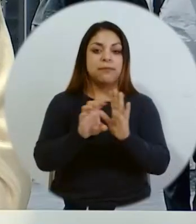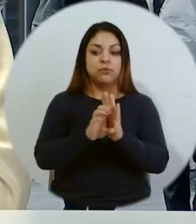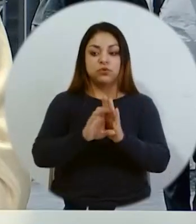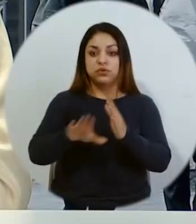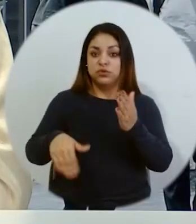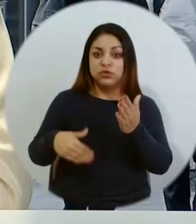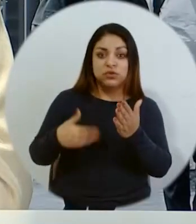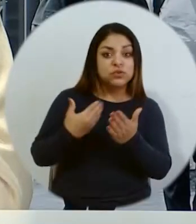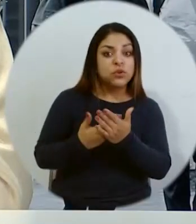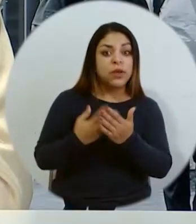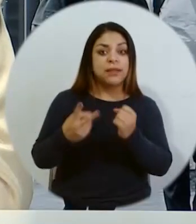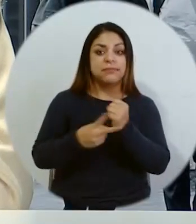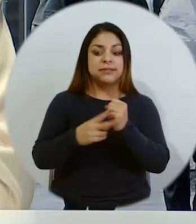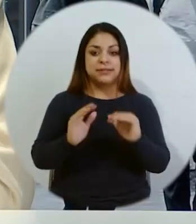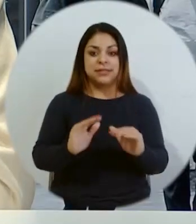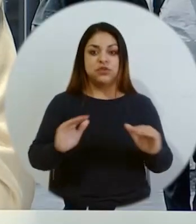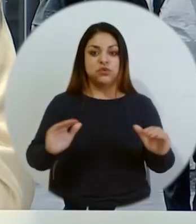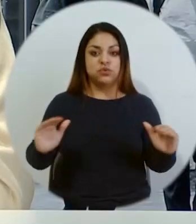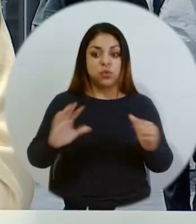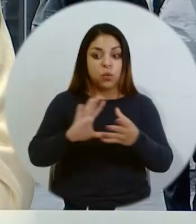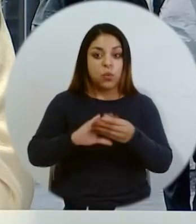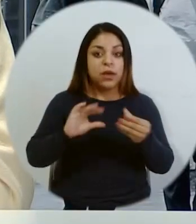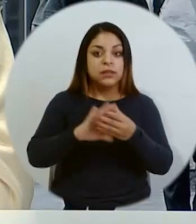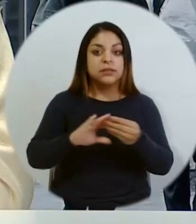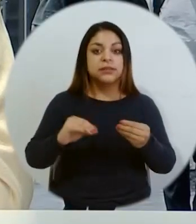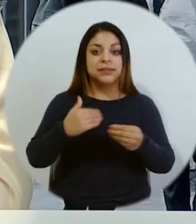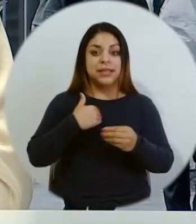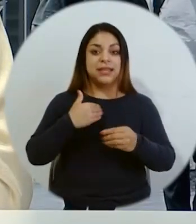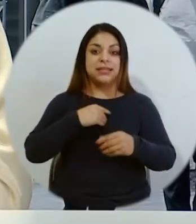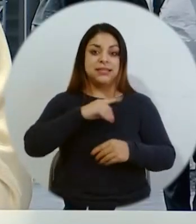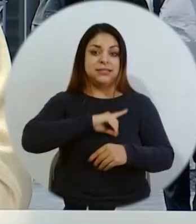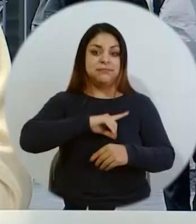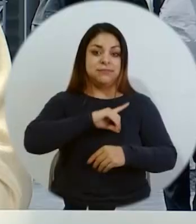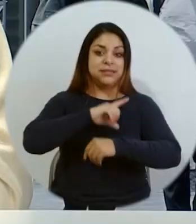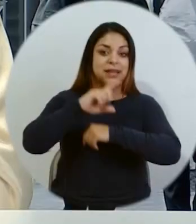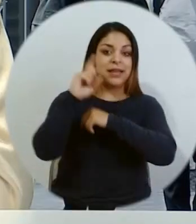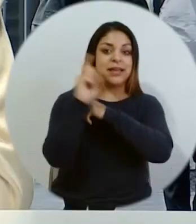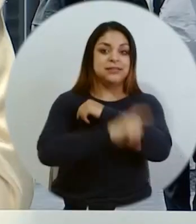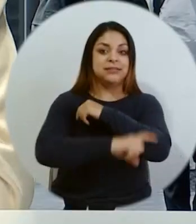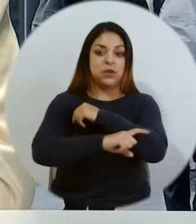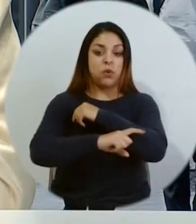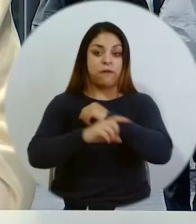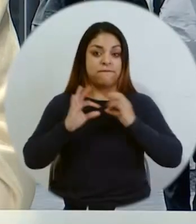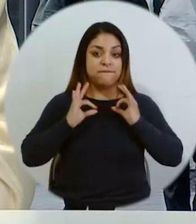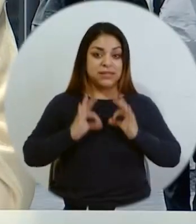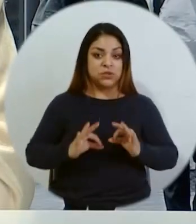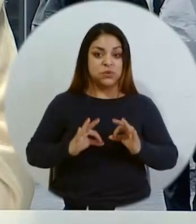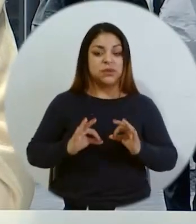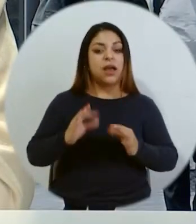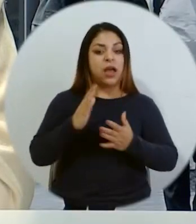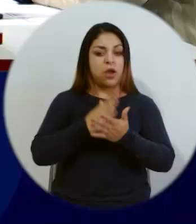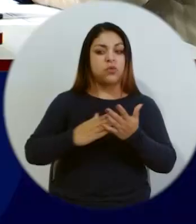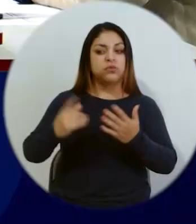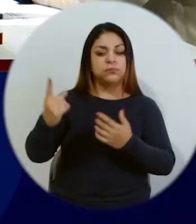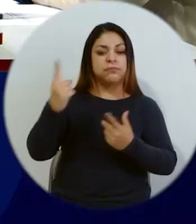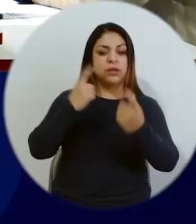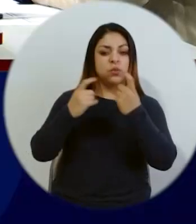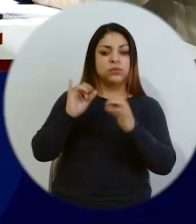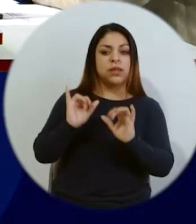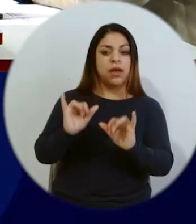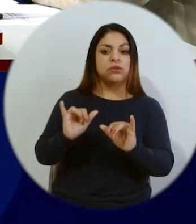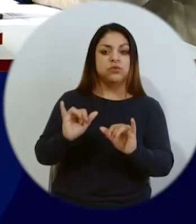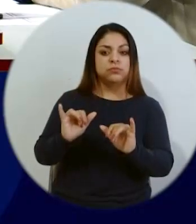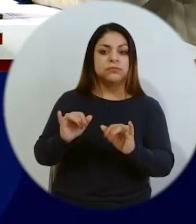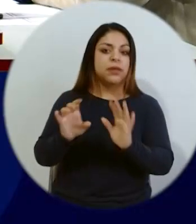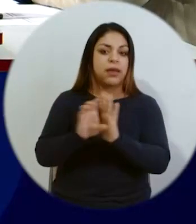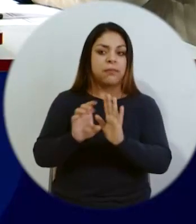niña les cuenten que están siendo disciplinados con castigo físico, deben denunciarlos, nos cuestionan eso precisamente,